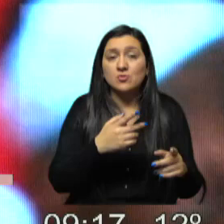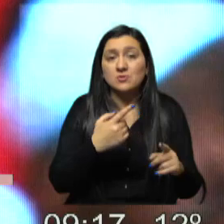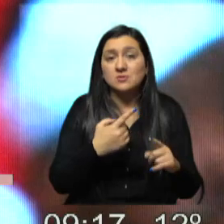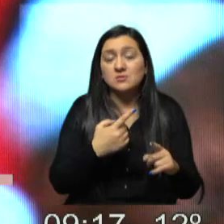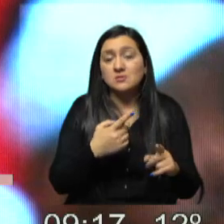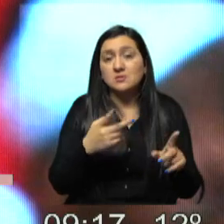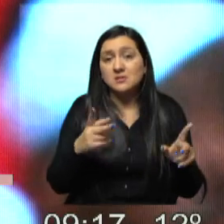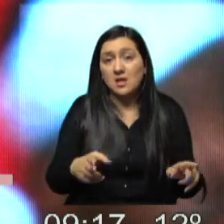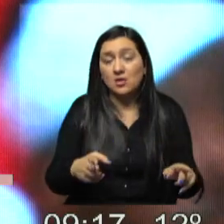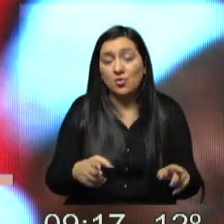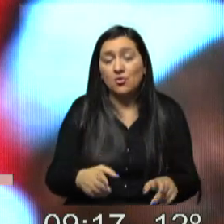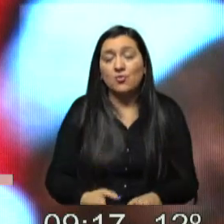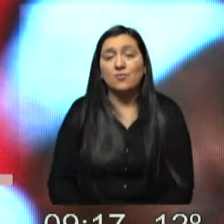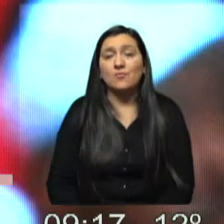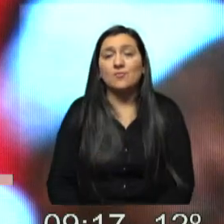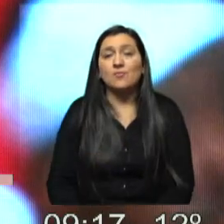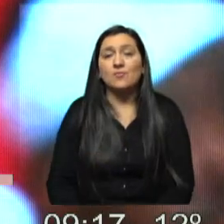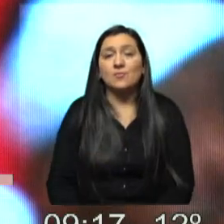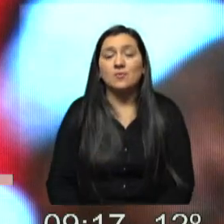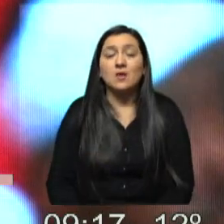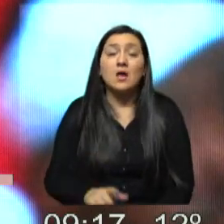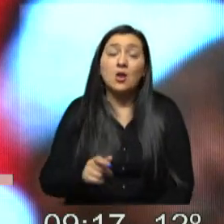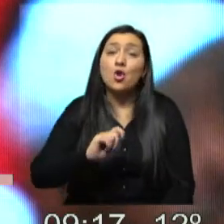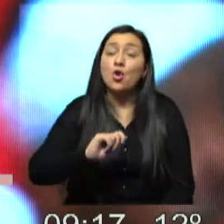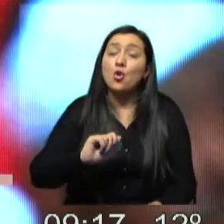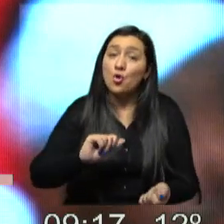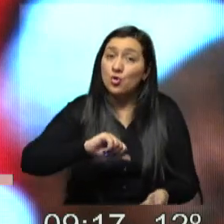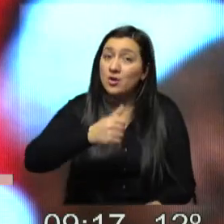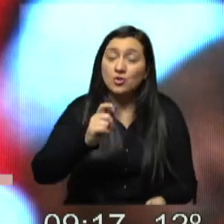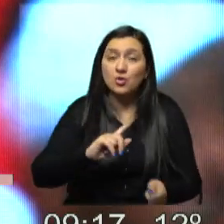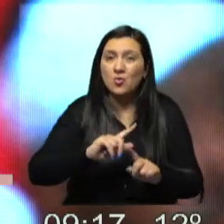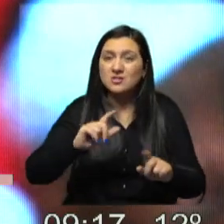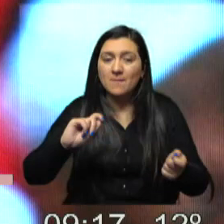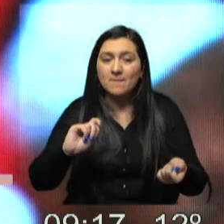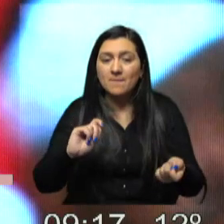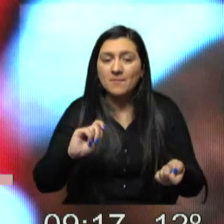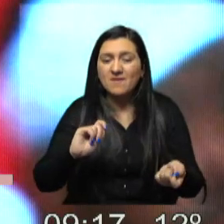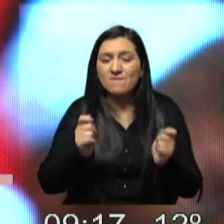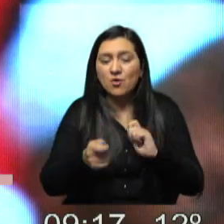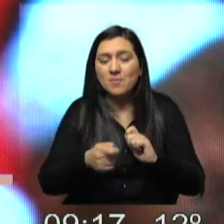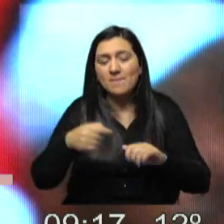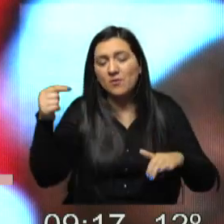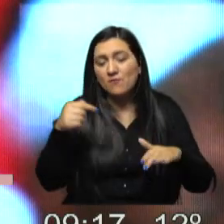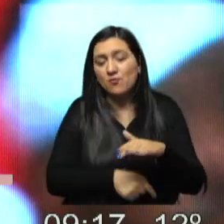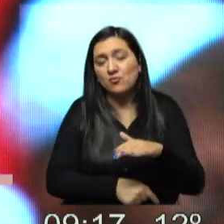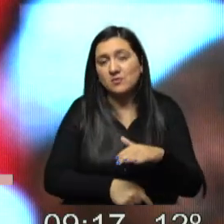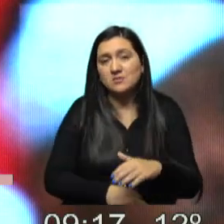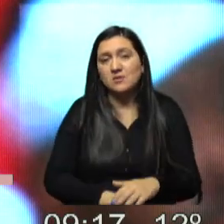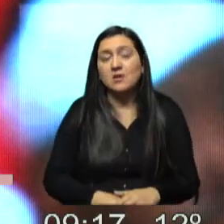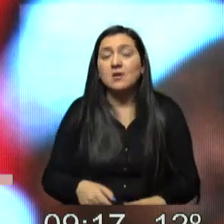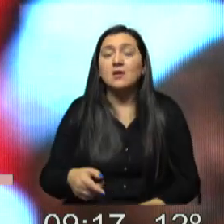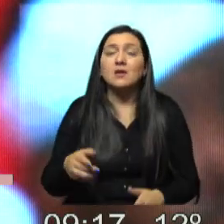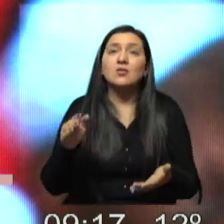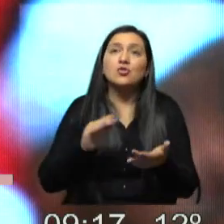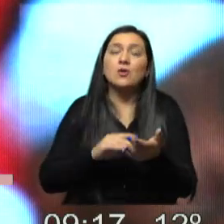PT, han logrado que no hayan reformas profundas que toquen, por ejemplo, estructuras